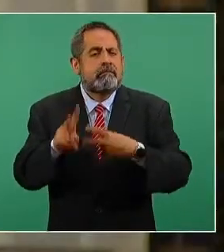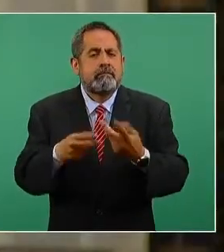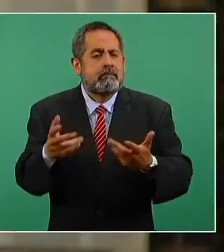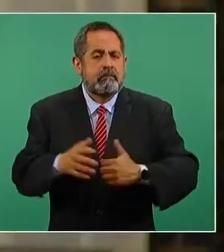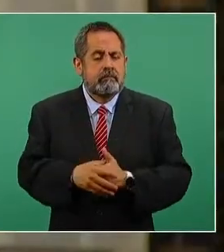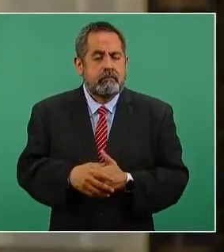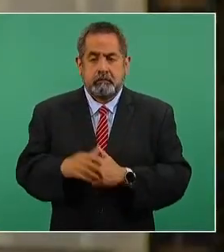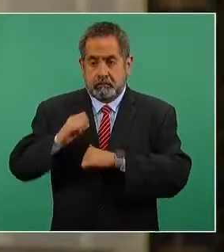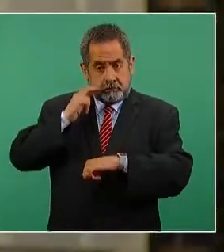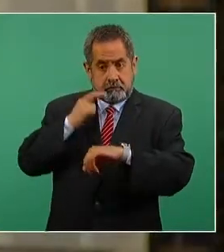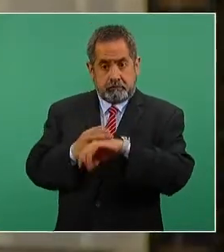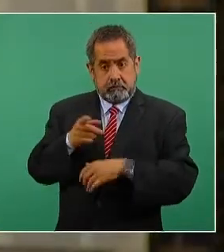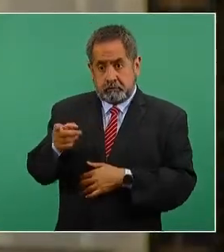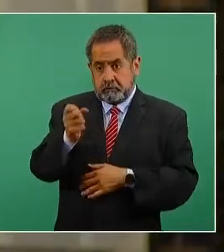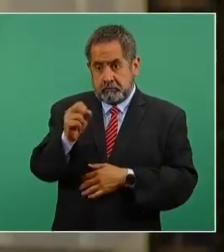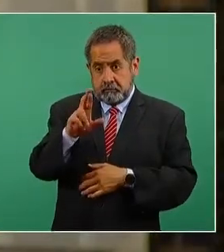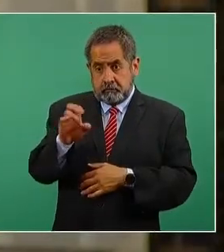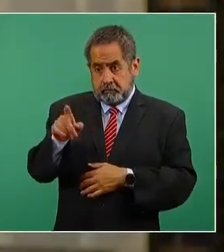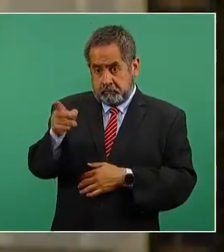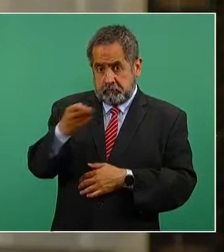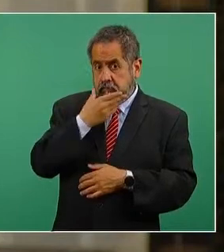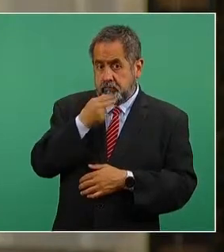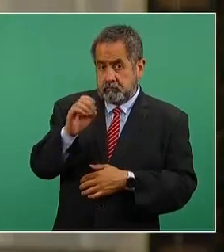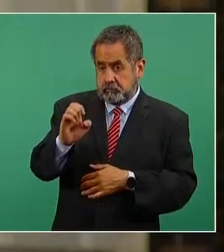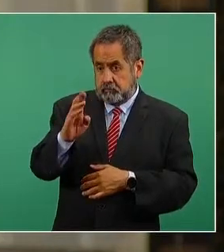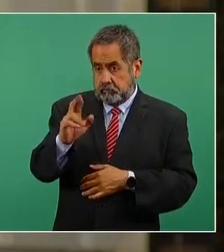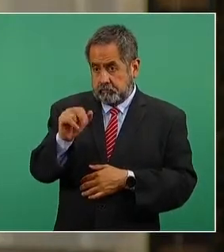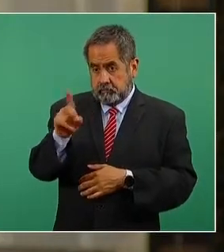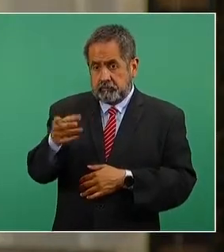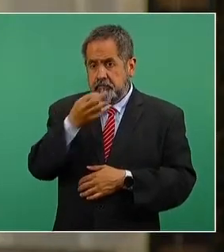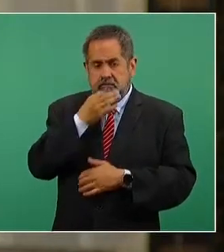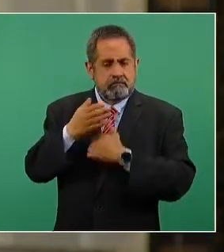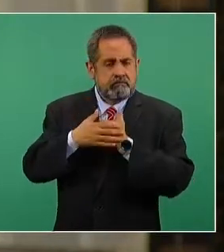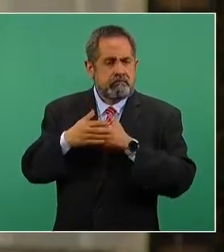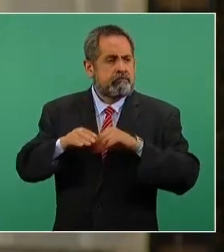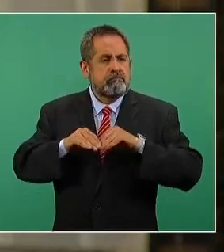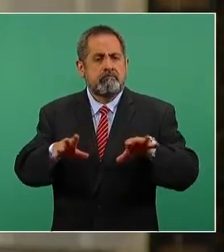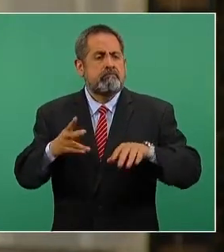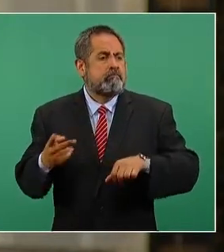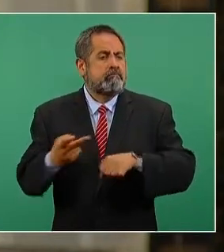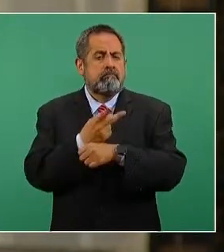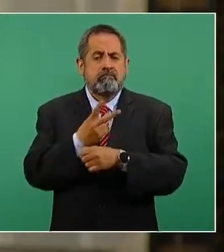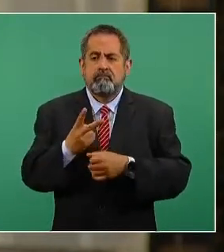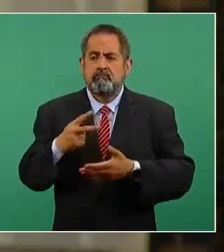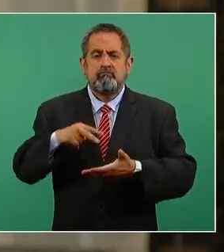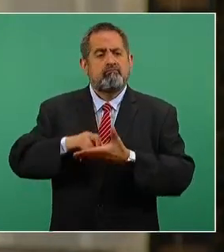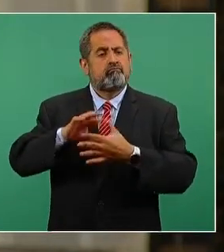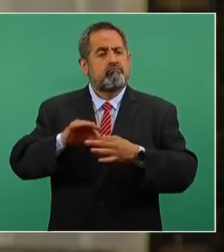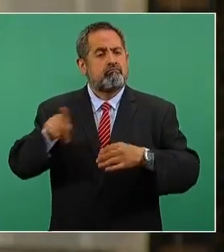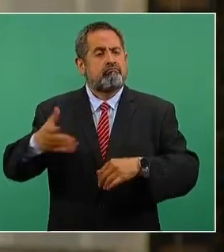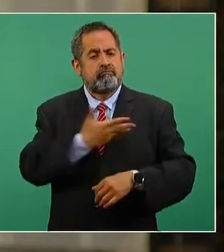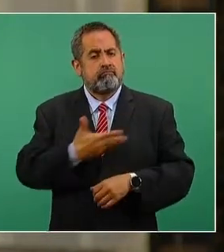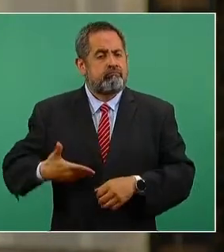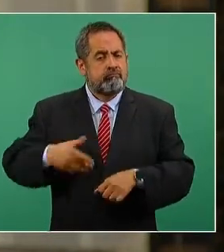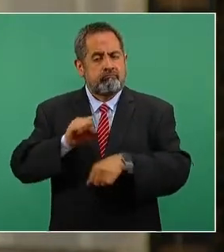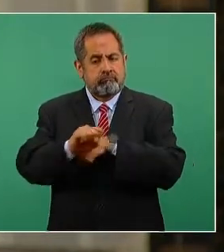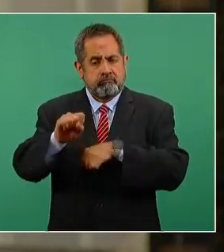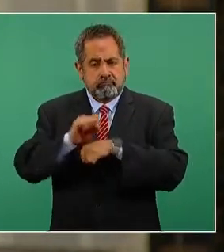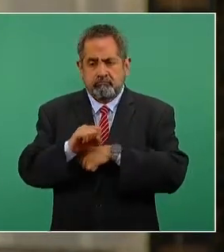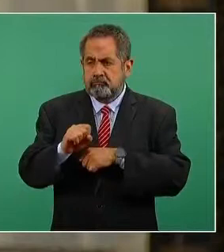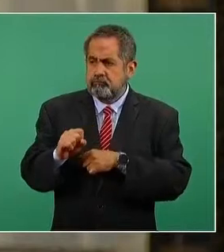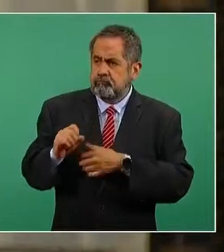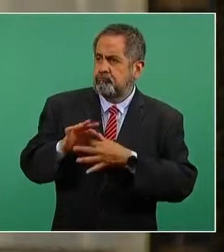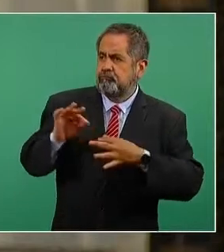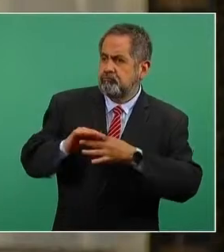si el canciller Ebrard nos pudiera informar al respecto de este posicionamiento que dio el presidente de El Salvador para que